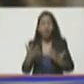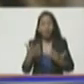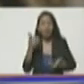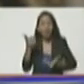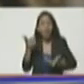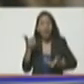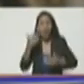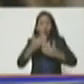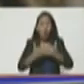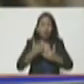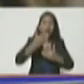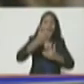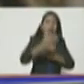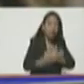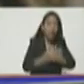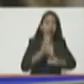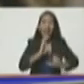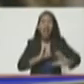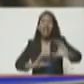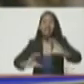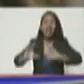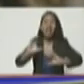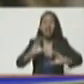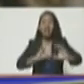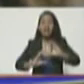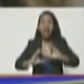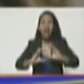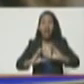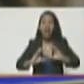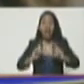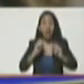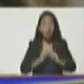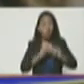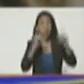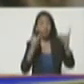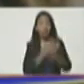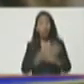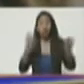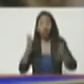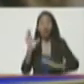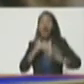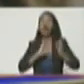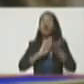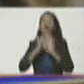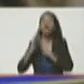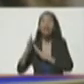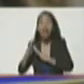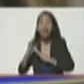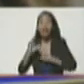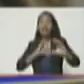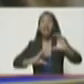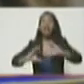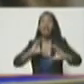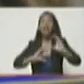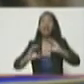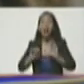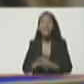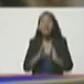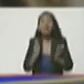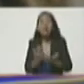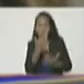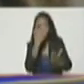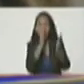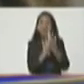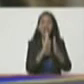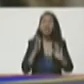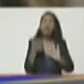adelantos de la ciencia y la admirable disposición de la comunidad científica mundial para enfrentar la